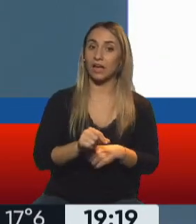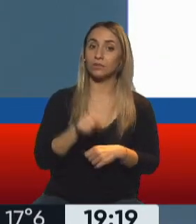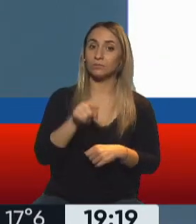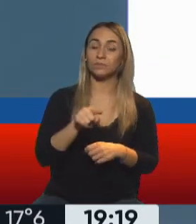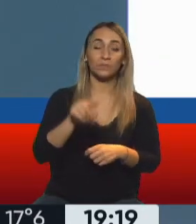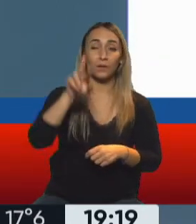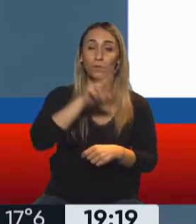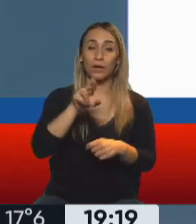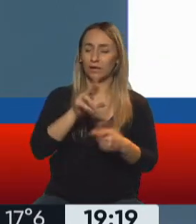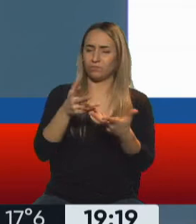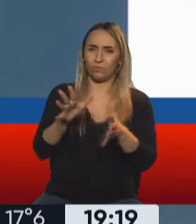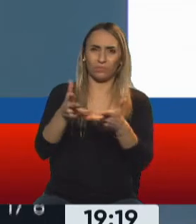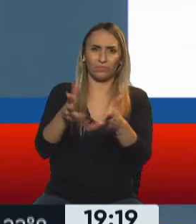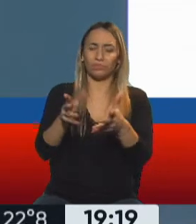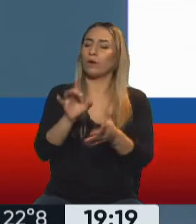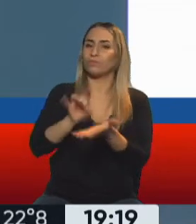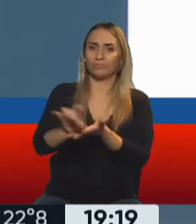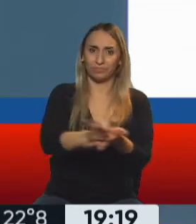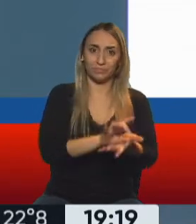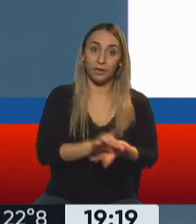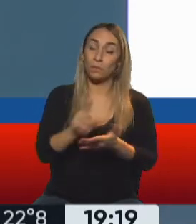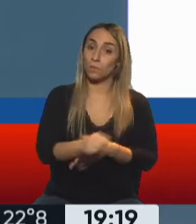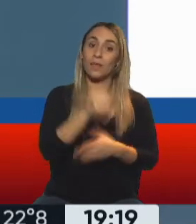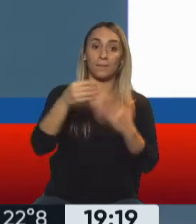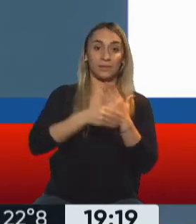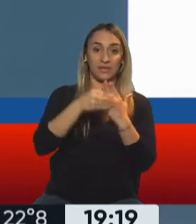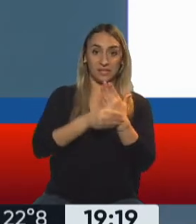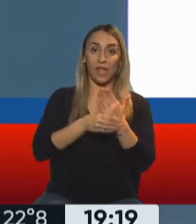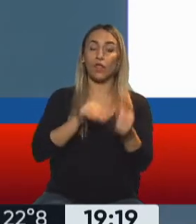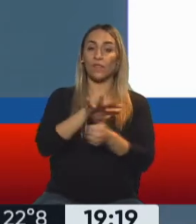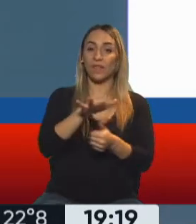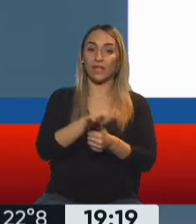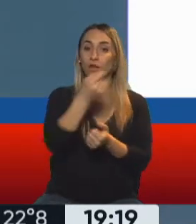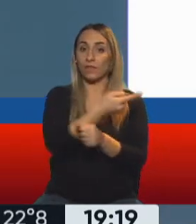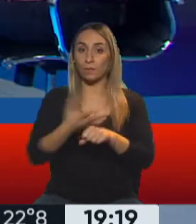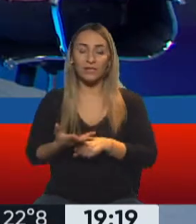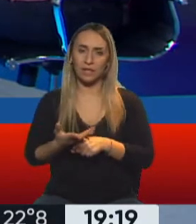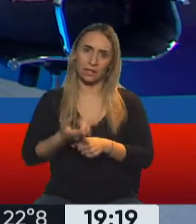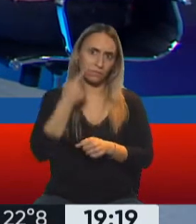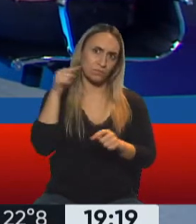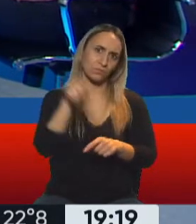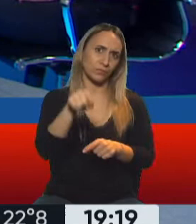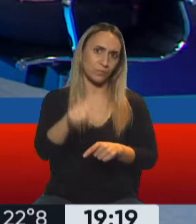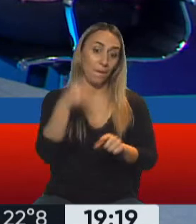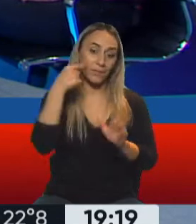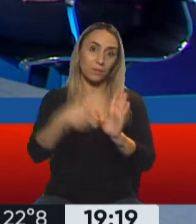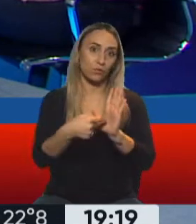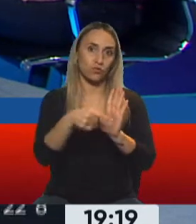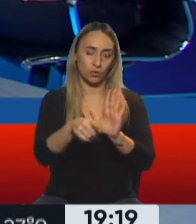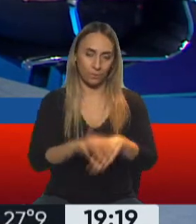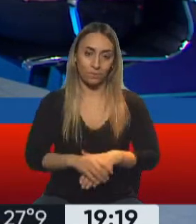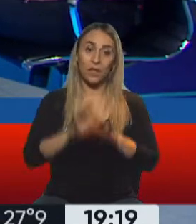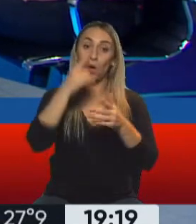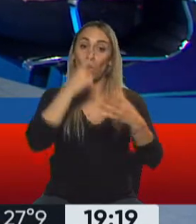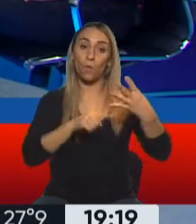mercado laboral sin precedentes, algo muy importante y que desde el Ministerio de Género y Diversidades lo marca muchísimo. Y por último, dice el manejo de las